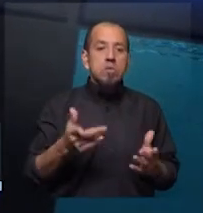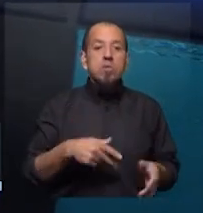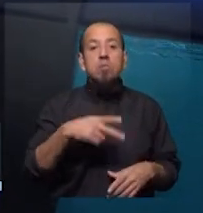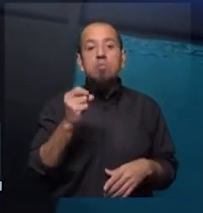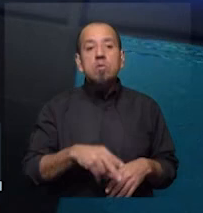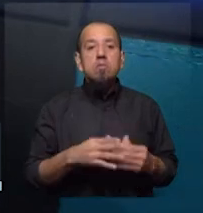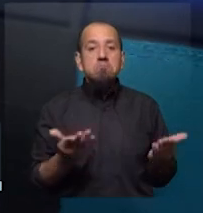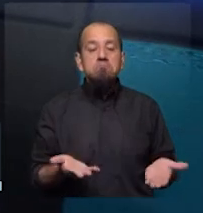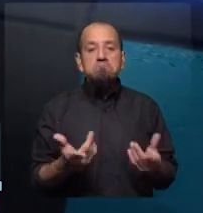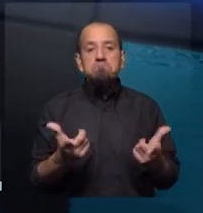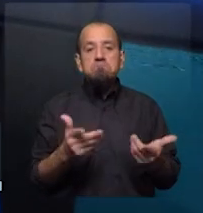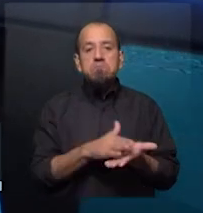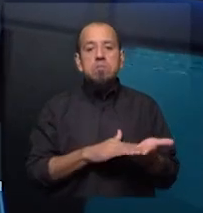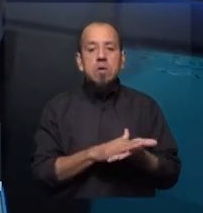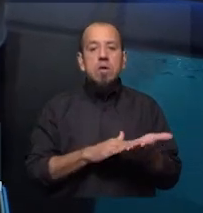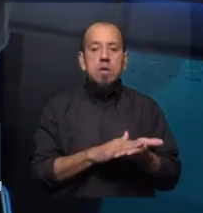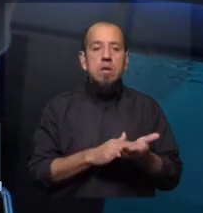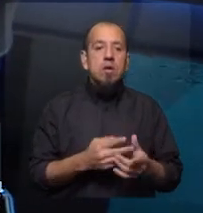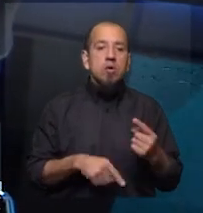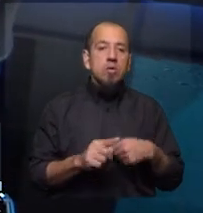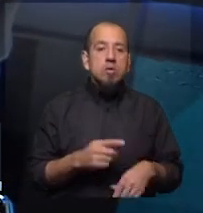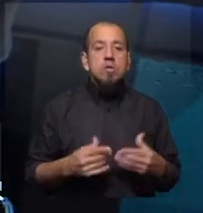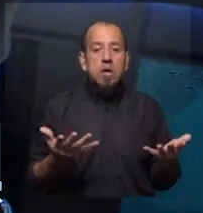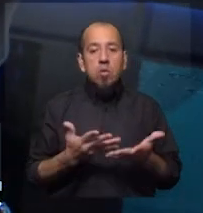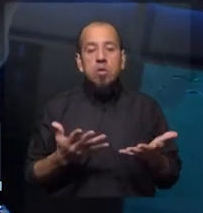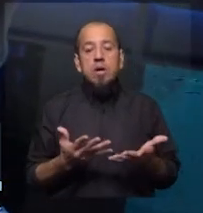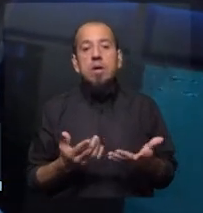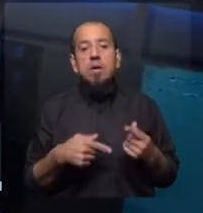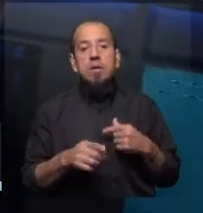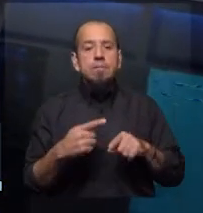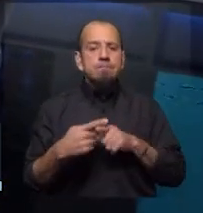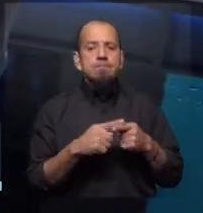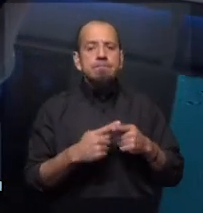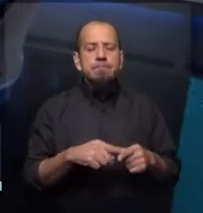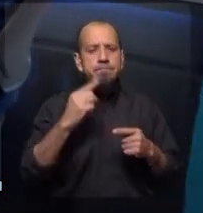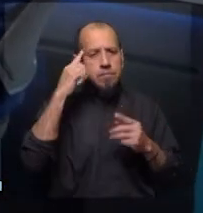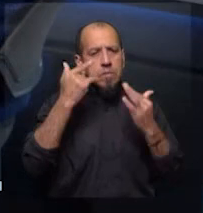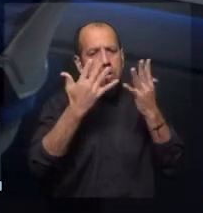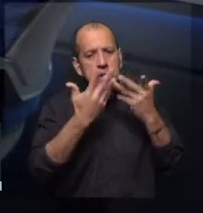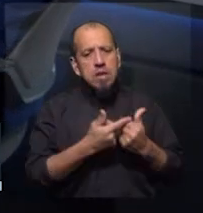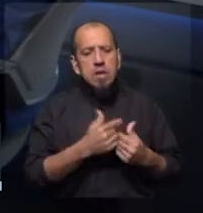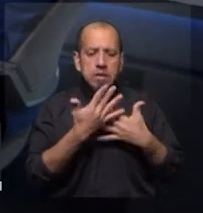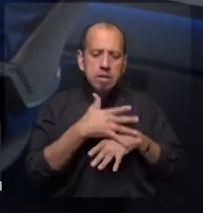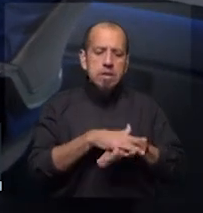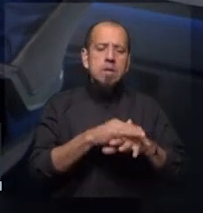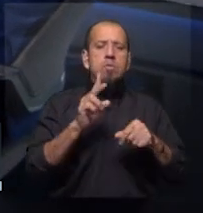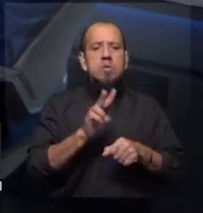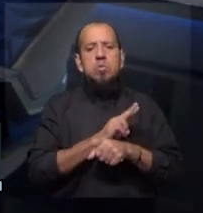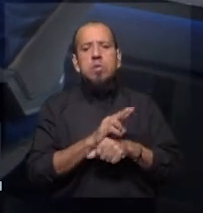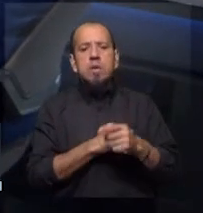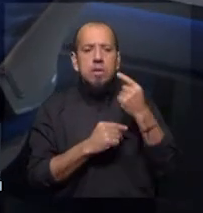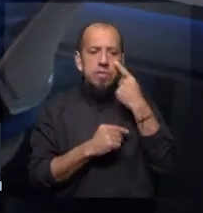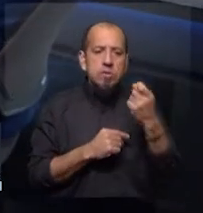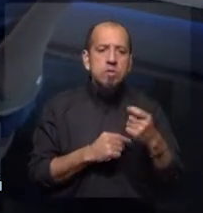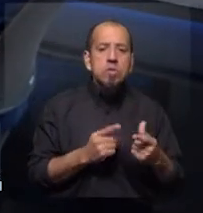no se vieron Por eso ahora Estamos en esta discusión de una estrategia integral por la seguridad y la prevención